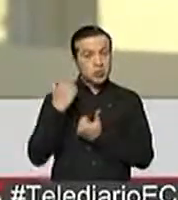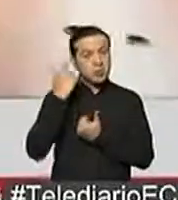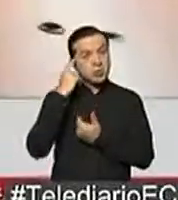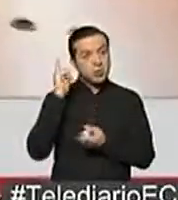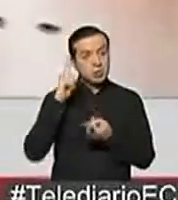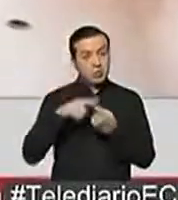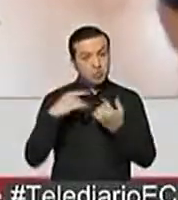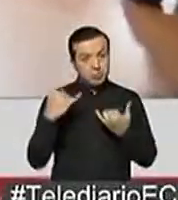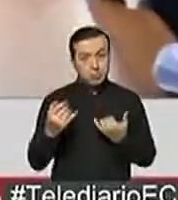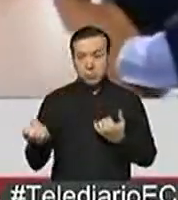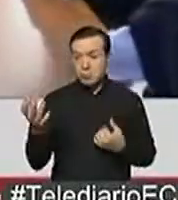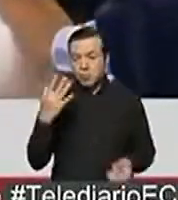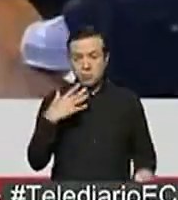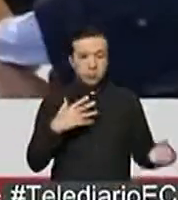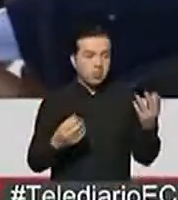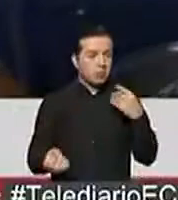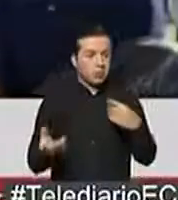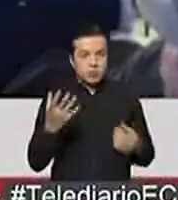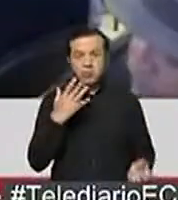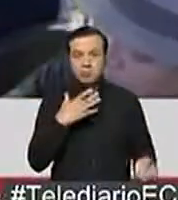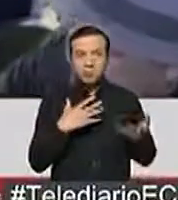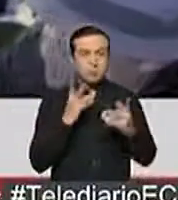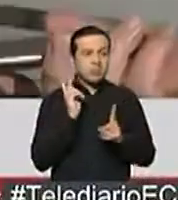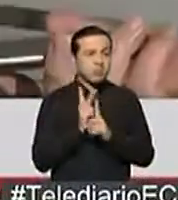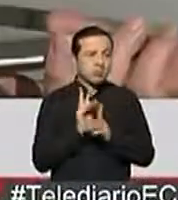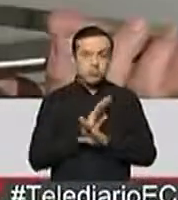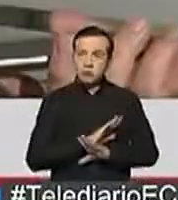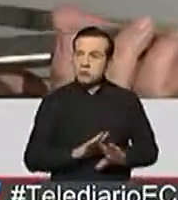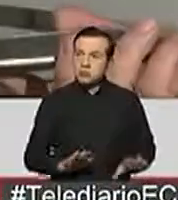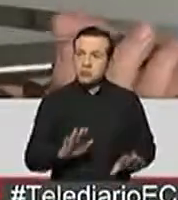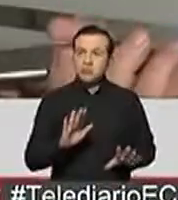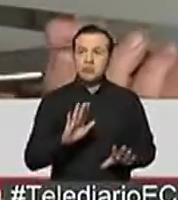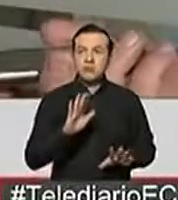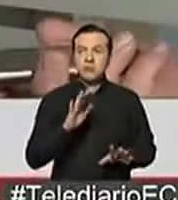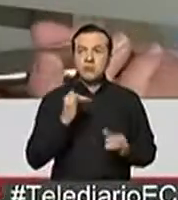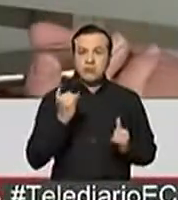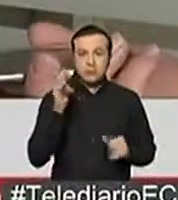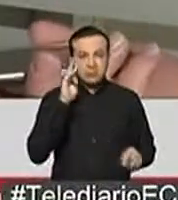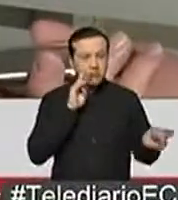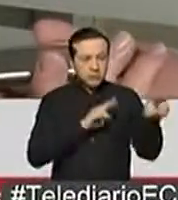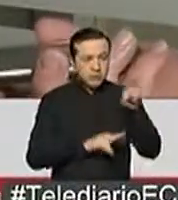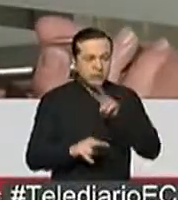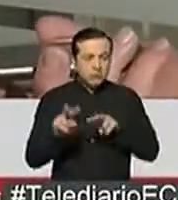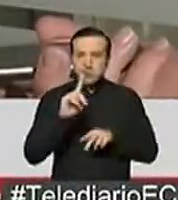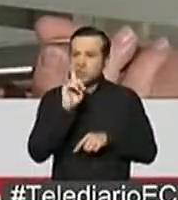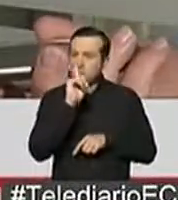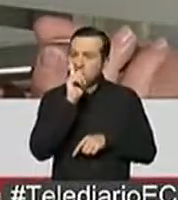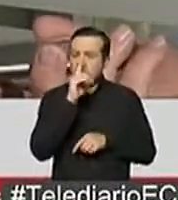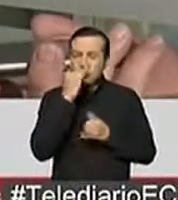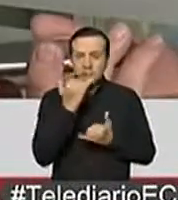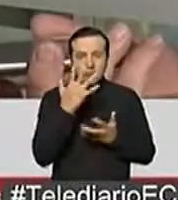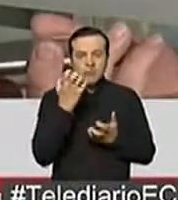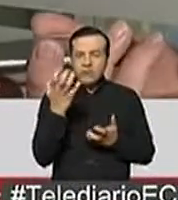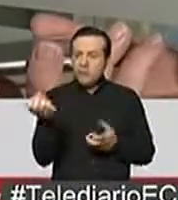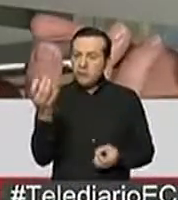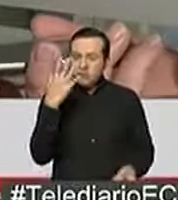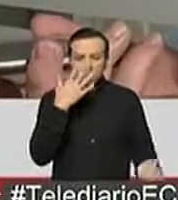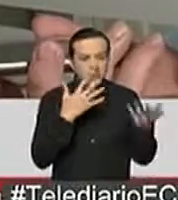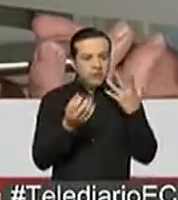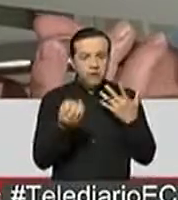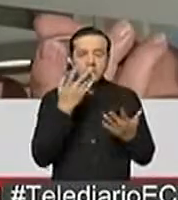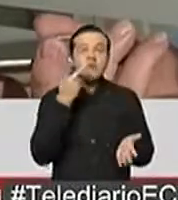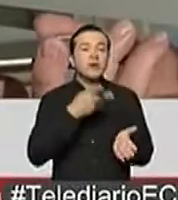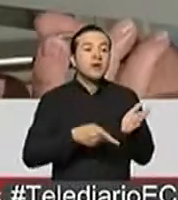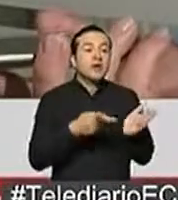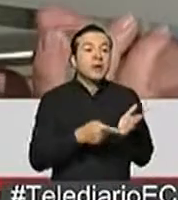momento solo se han presentado testimonios de diagnóstico. No se trata ahora del diagnóstico. Aquí lo que tenemos que investigar son los